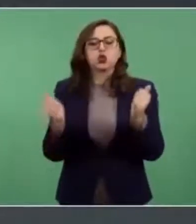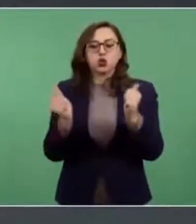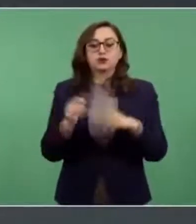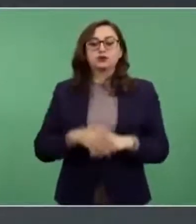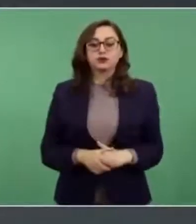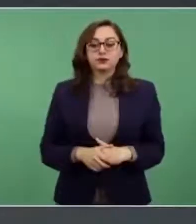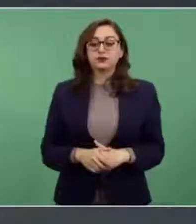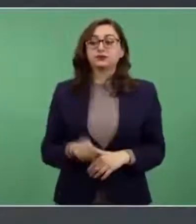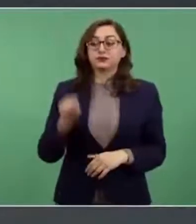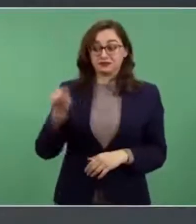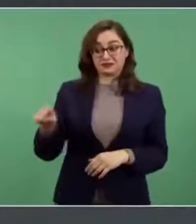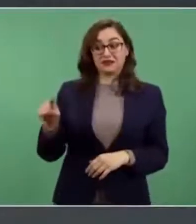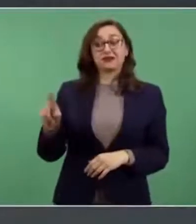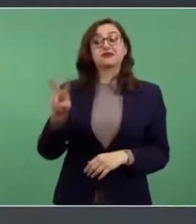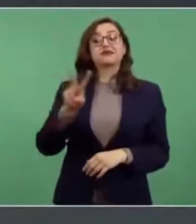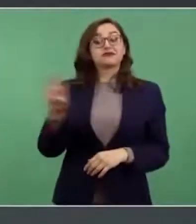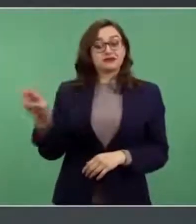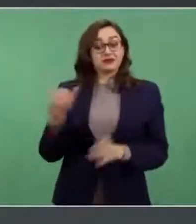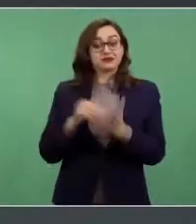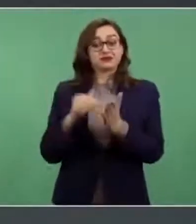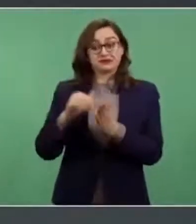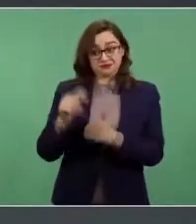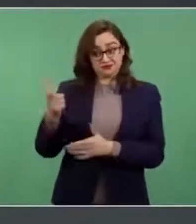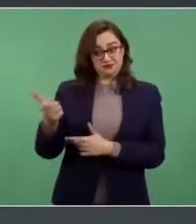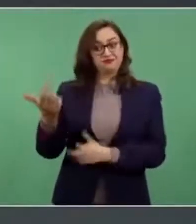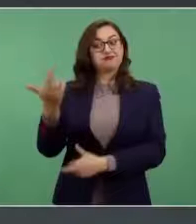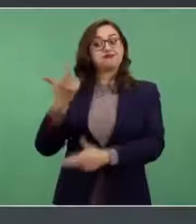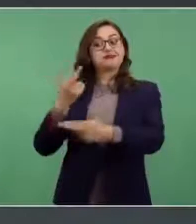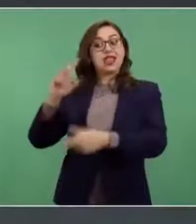Van a devolver $200 millones.